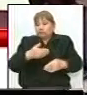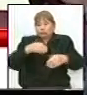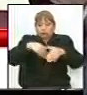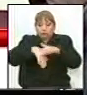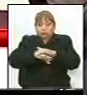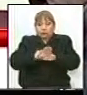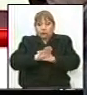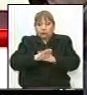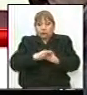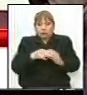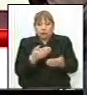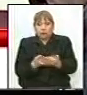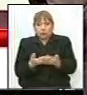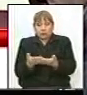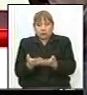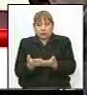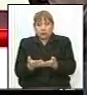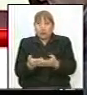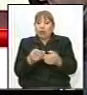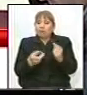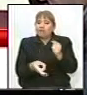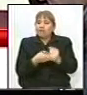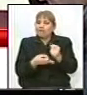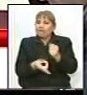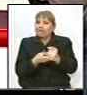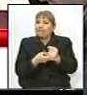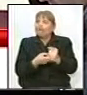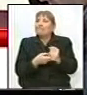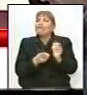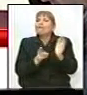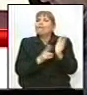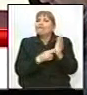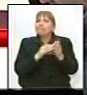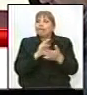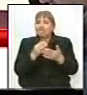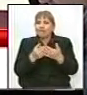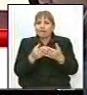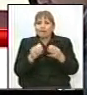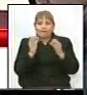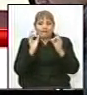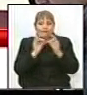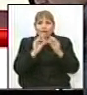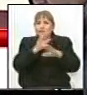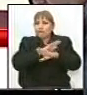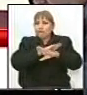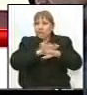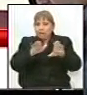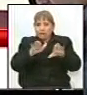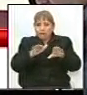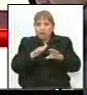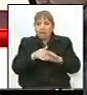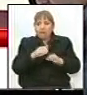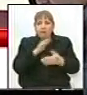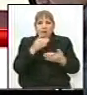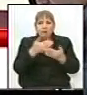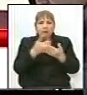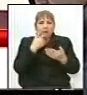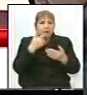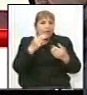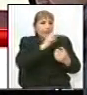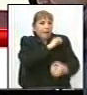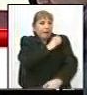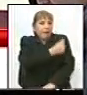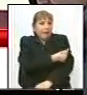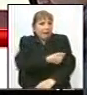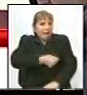ello estamos tratando de garantizar, ¿no?, la transparencia, la neutralidad, ¿no?, de las autoridades